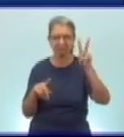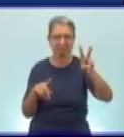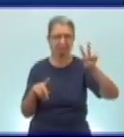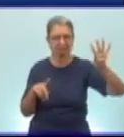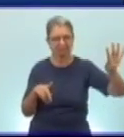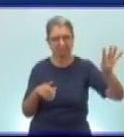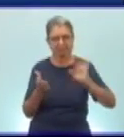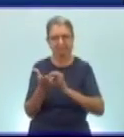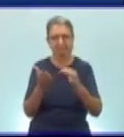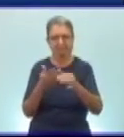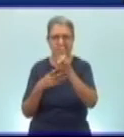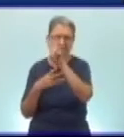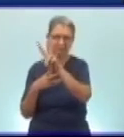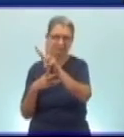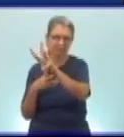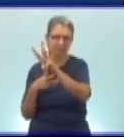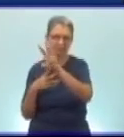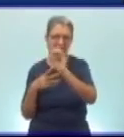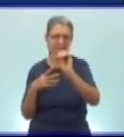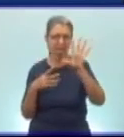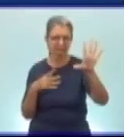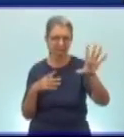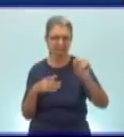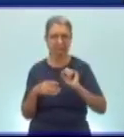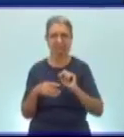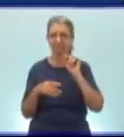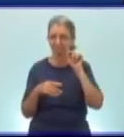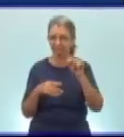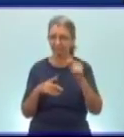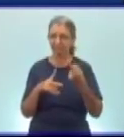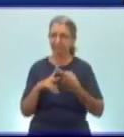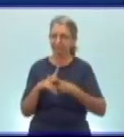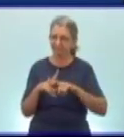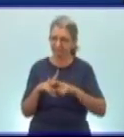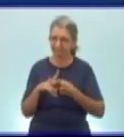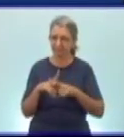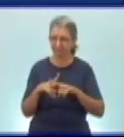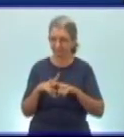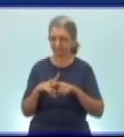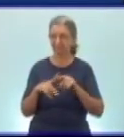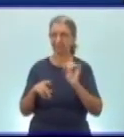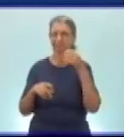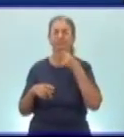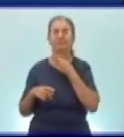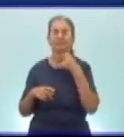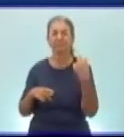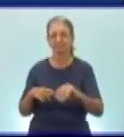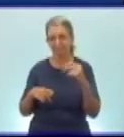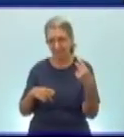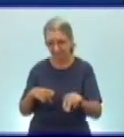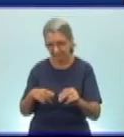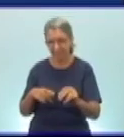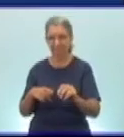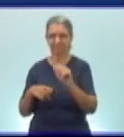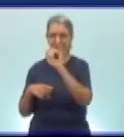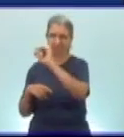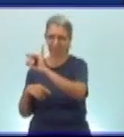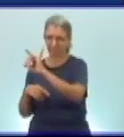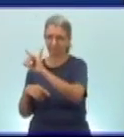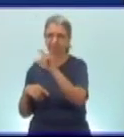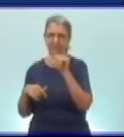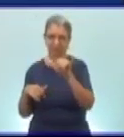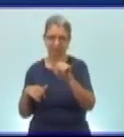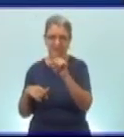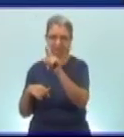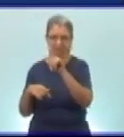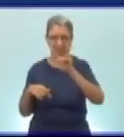24, página 305 de su libro de texto. Y bueno, también van a resolver los ejercicios 7 y 18